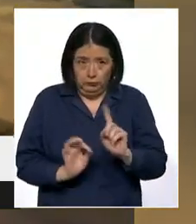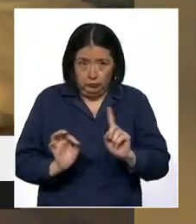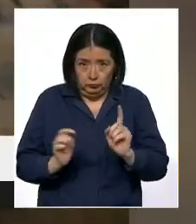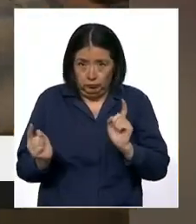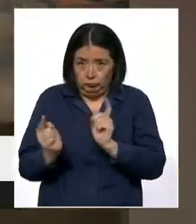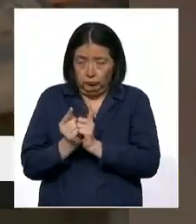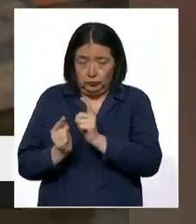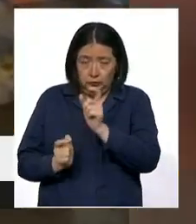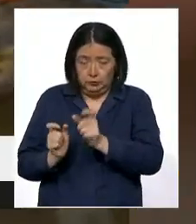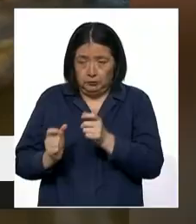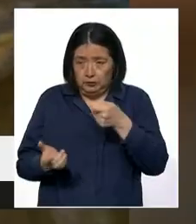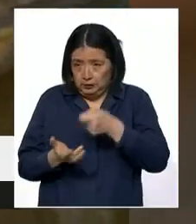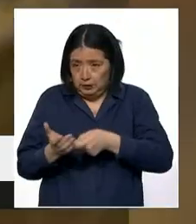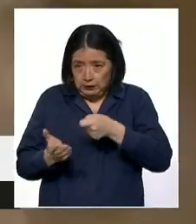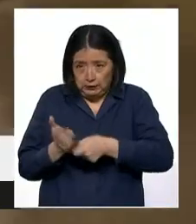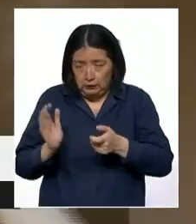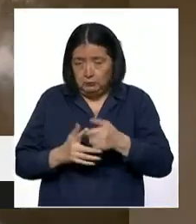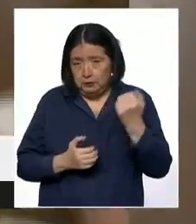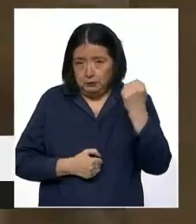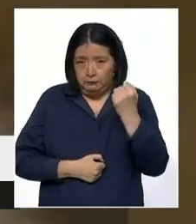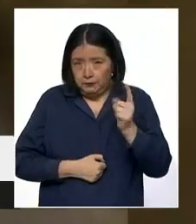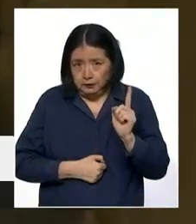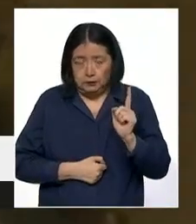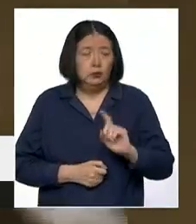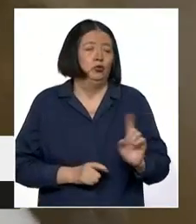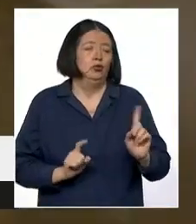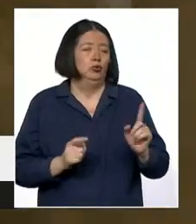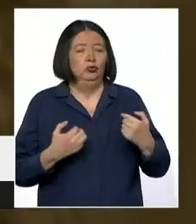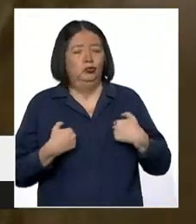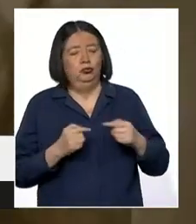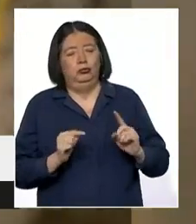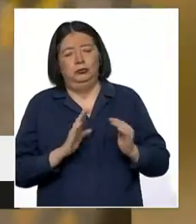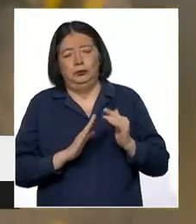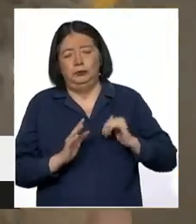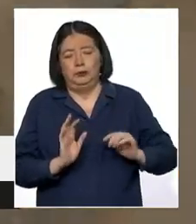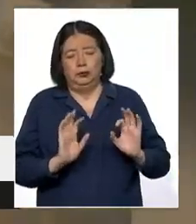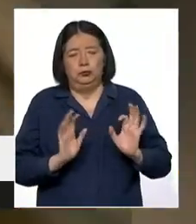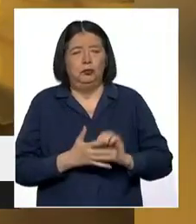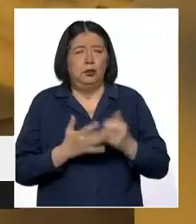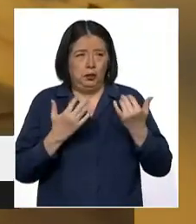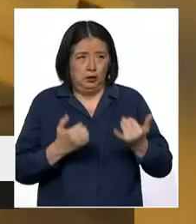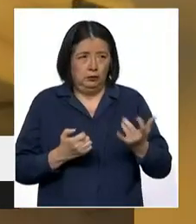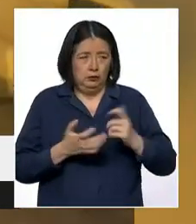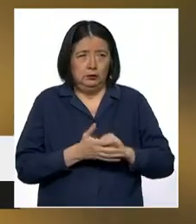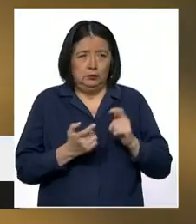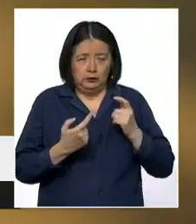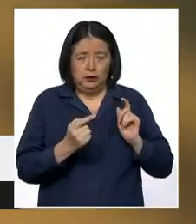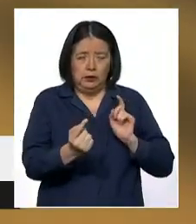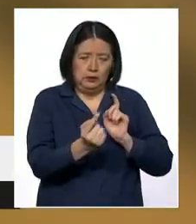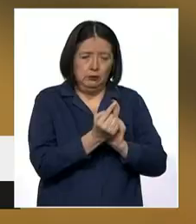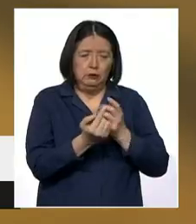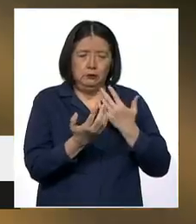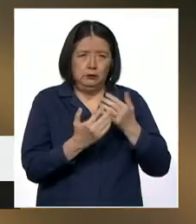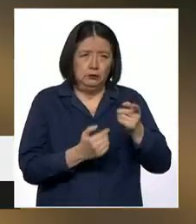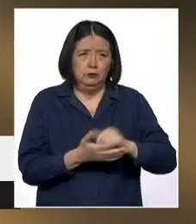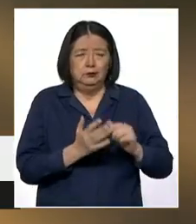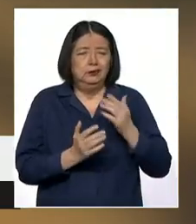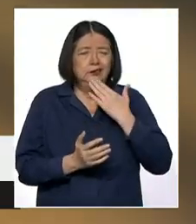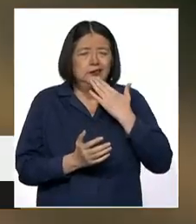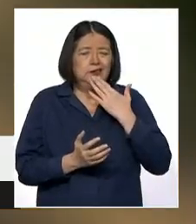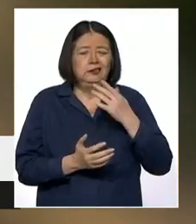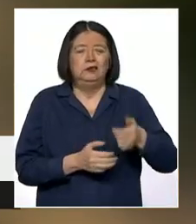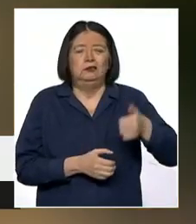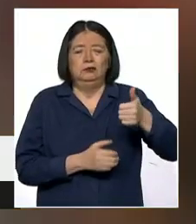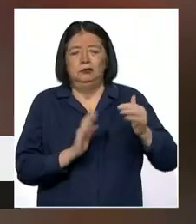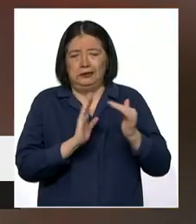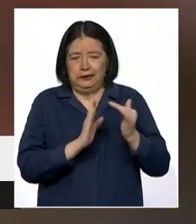contacto todavía con la que arrendó para hacer el evento? No, nosotros como municipalidad no. Nosotros estamos ahorita tratando directamente con el responsable del predio, que es el, en